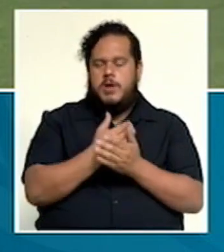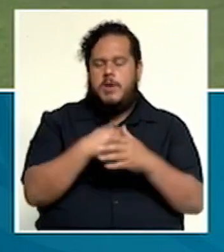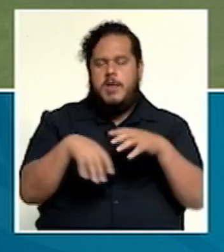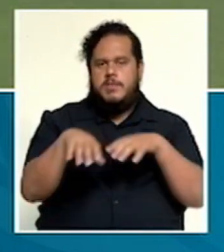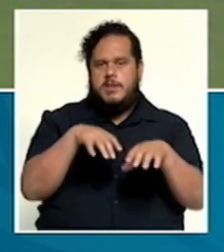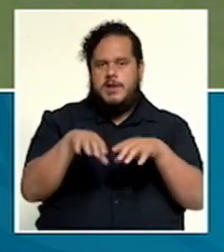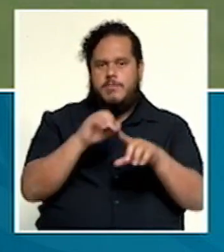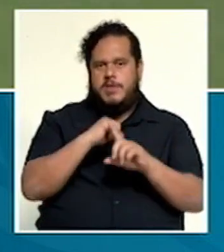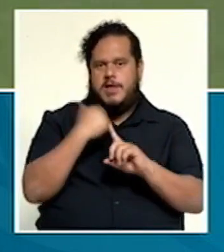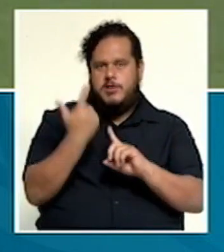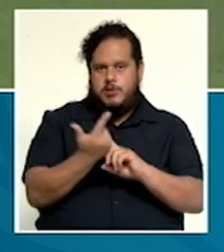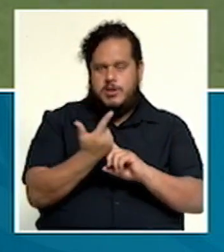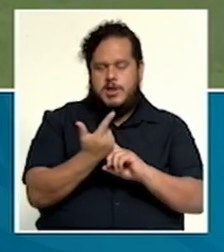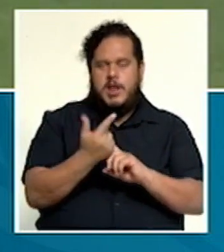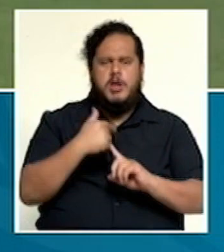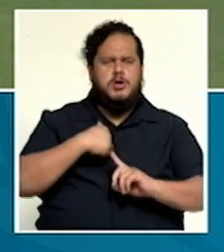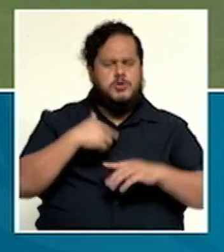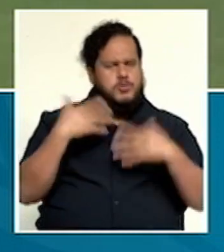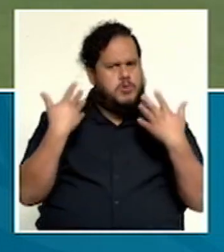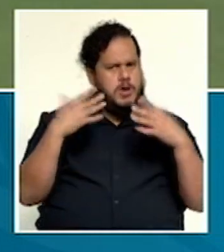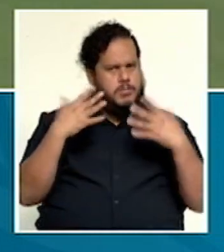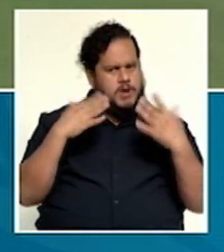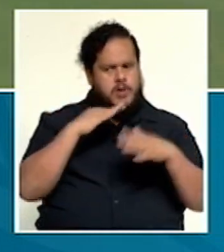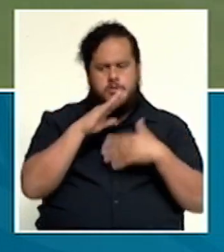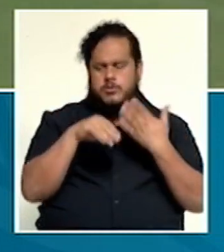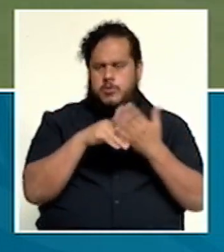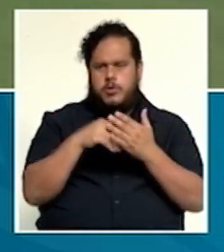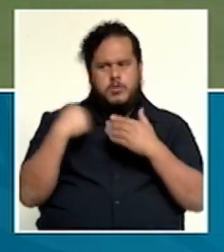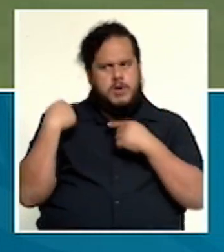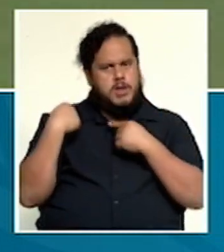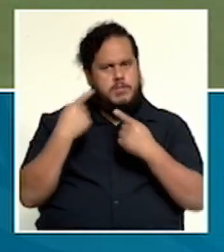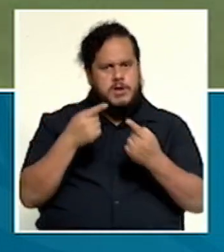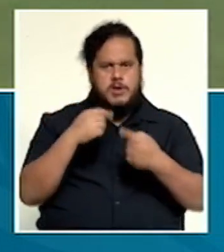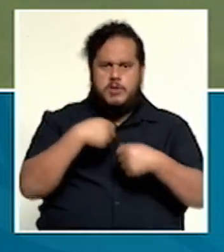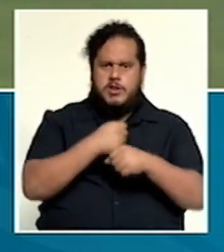Yo aplaudo lo que han venido haciendo los clubes,